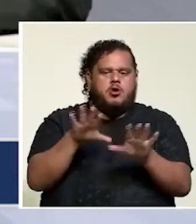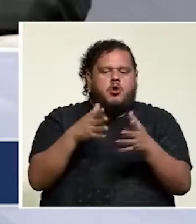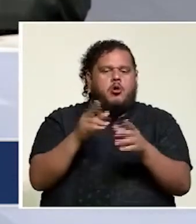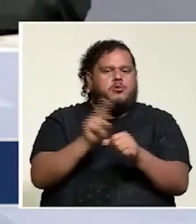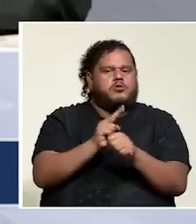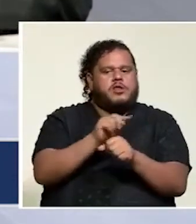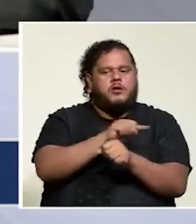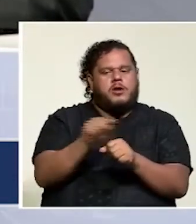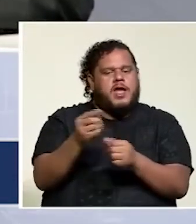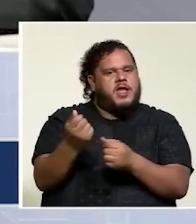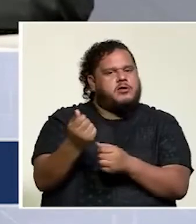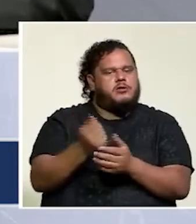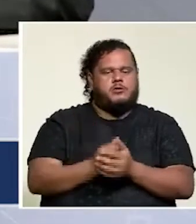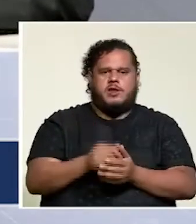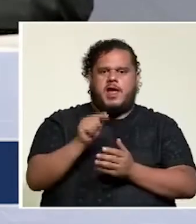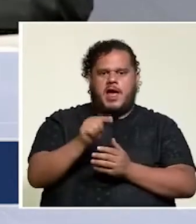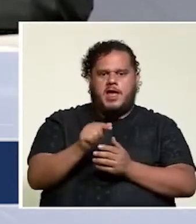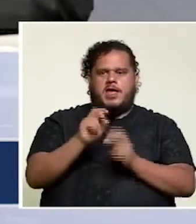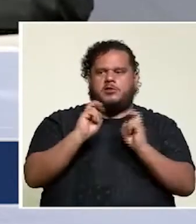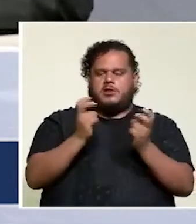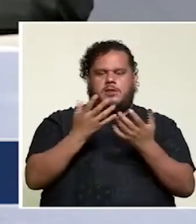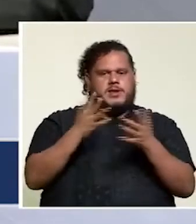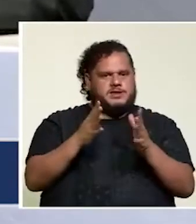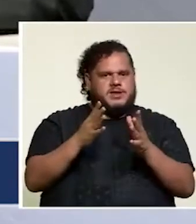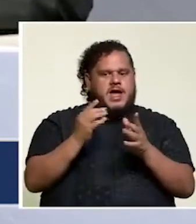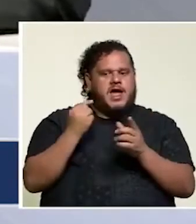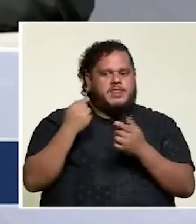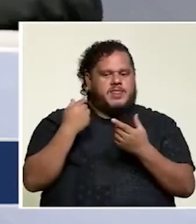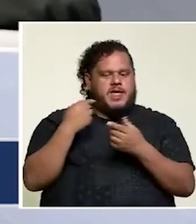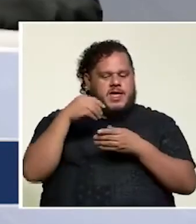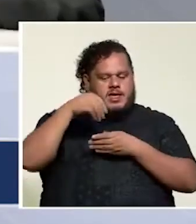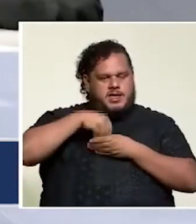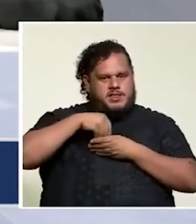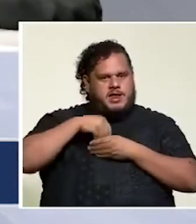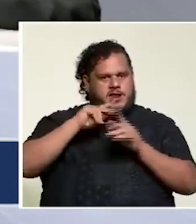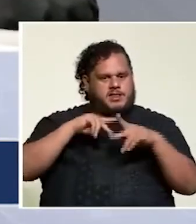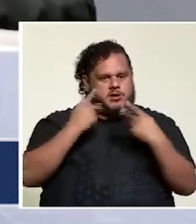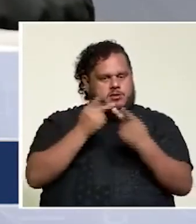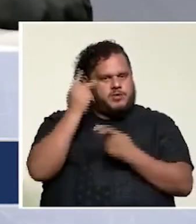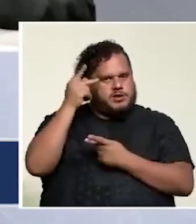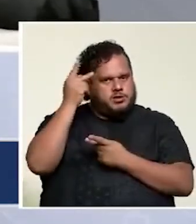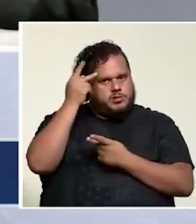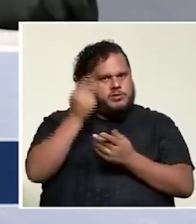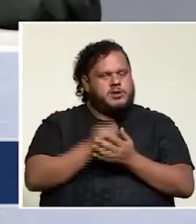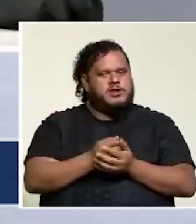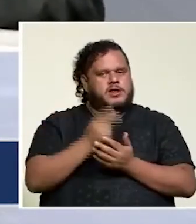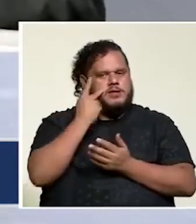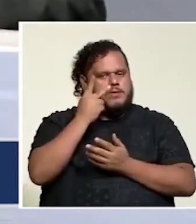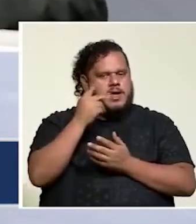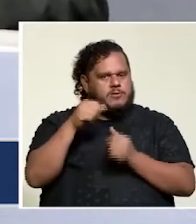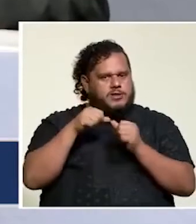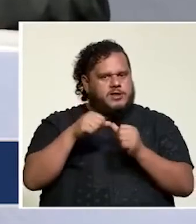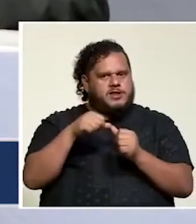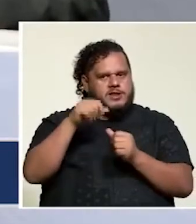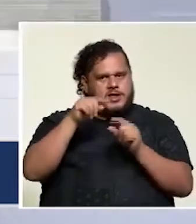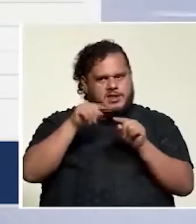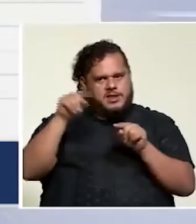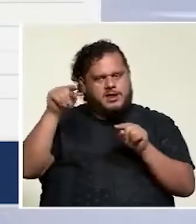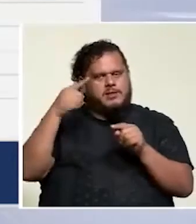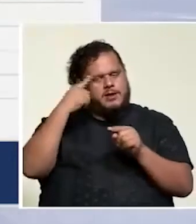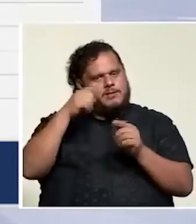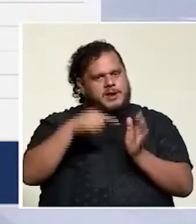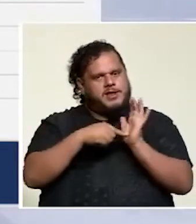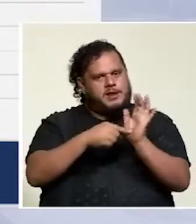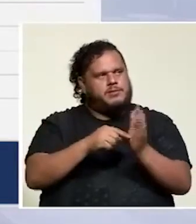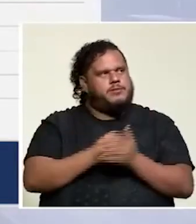Sí, aquí es un tema ya propiamente de la gestión de los partidos. Hemos dicho que los partidos... Veamos la siguiente gráfica, perdona, Ronald, para que nos la